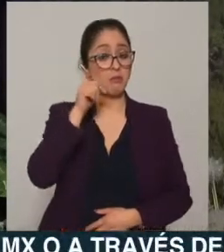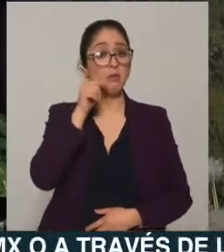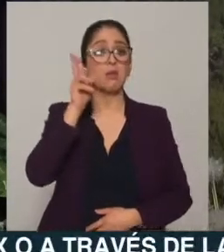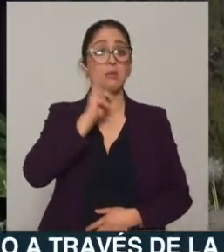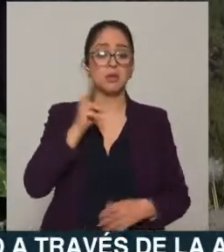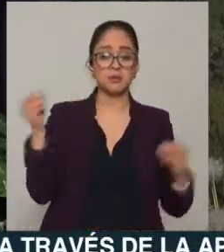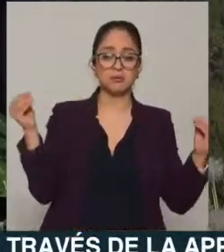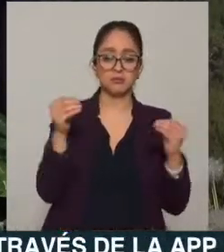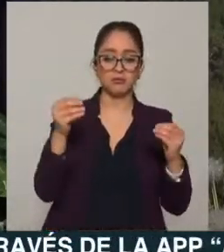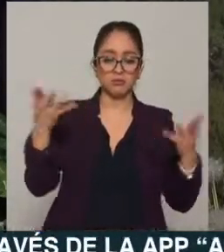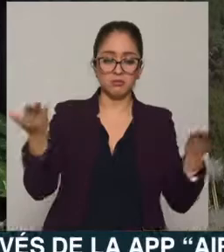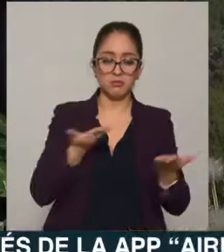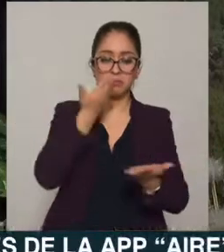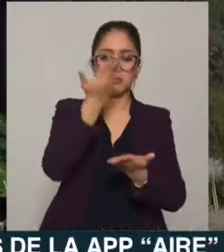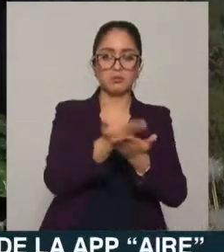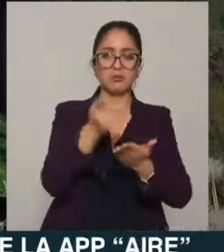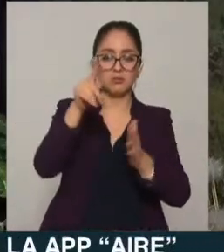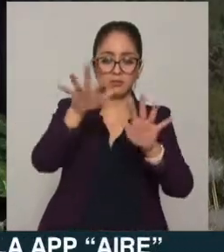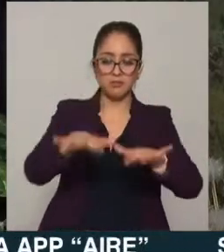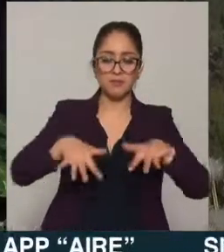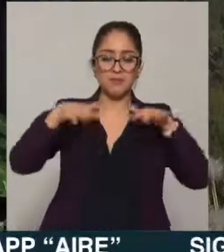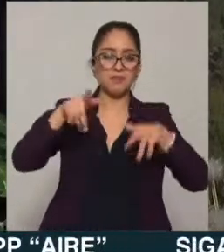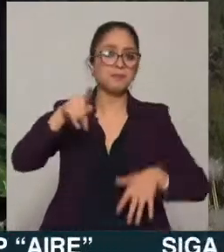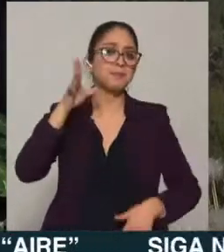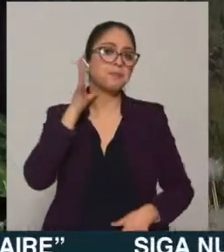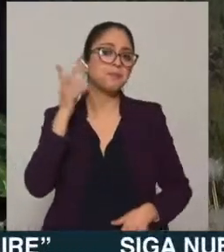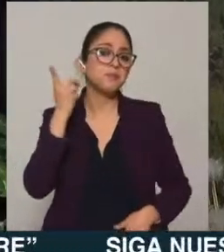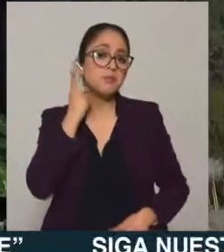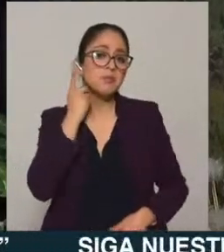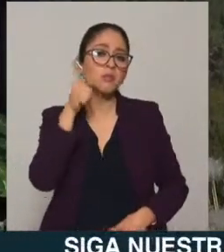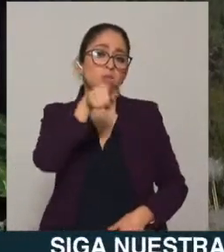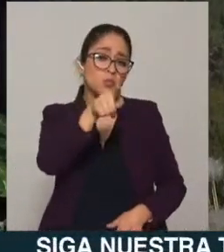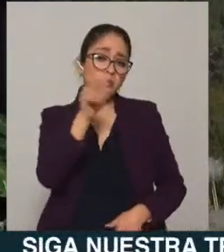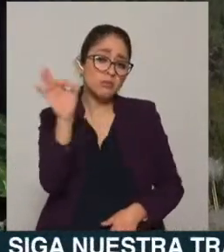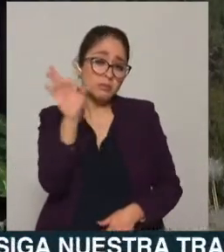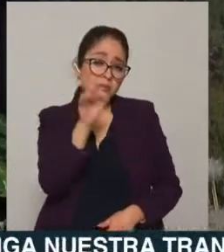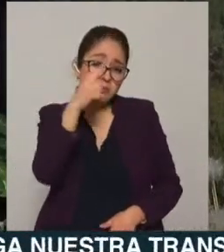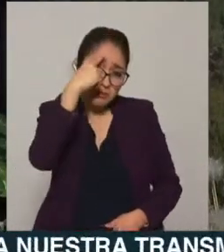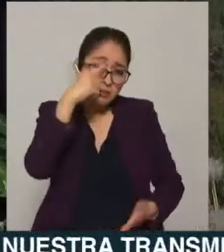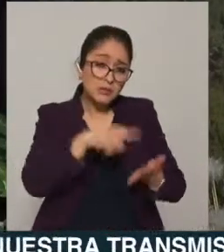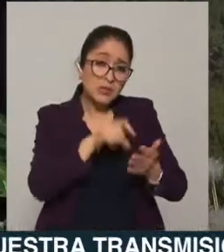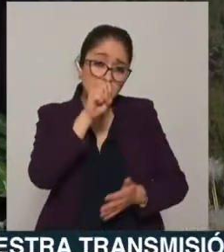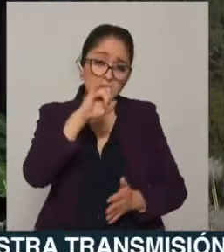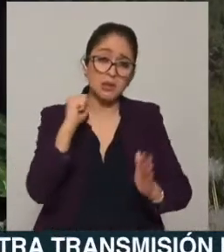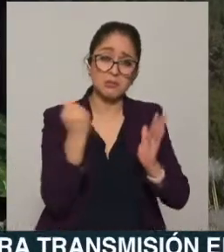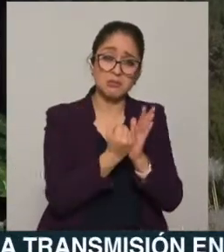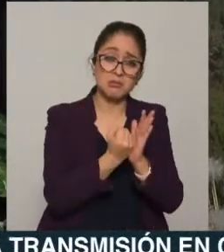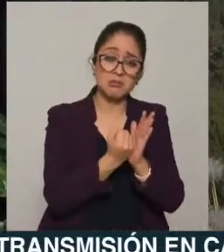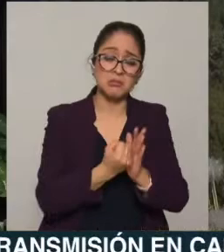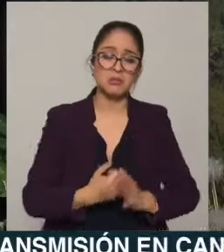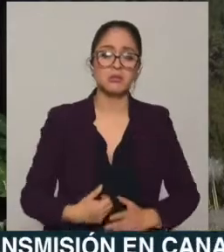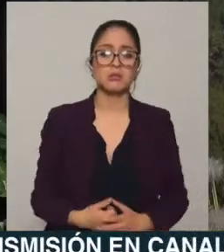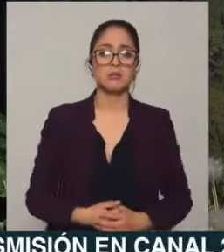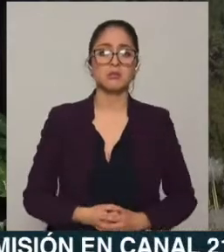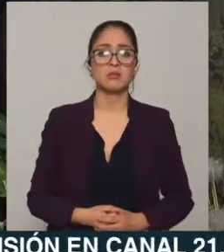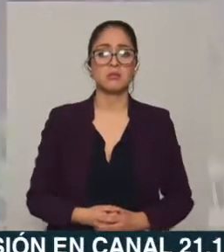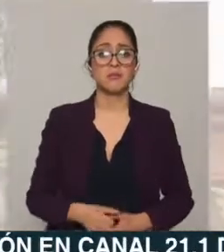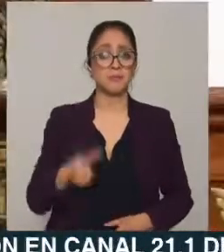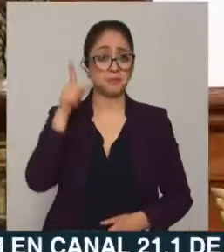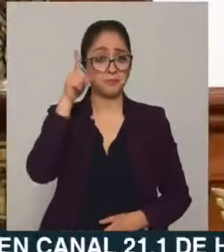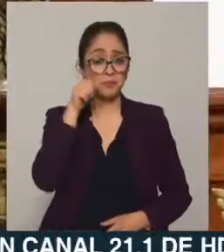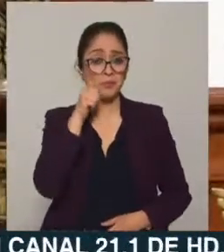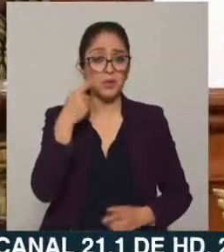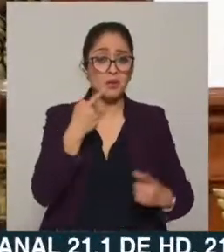iniciativa en el Pleno en el Congreso de la Ciudad de México. ¿Qué tan probable ve que sea aprobada? Bueno, no va a ser discutido mañana, ya